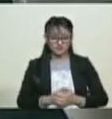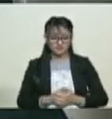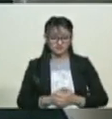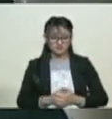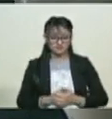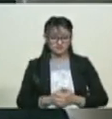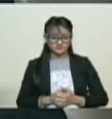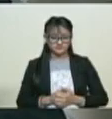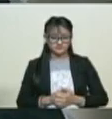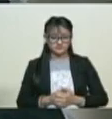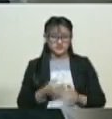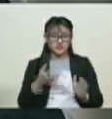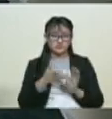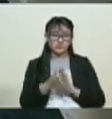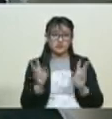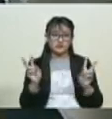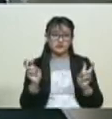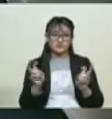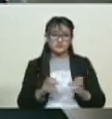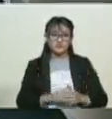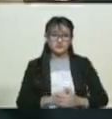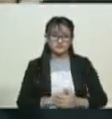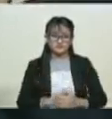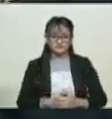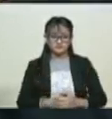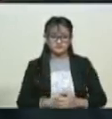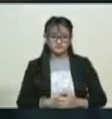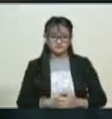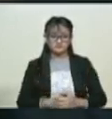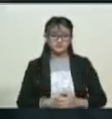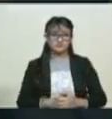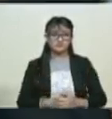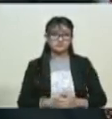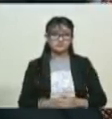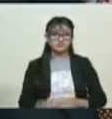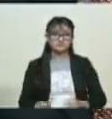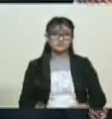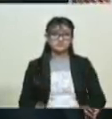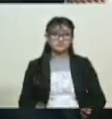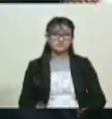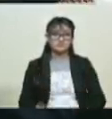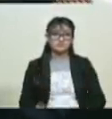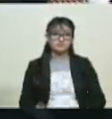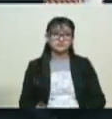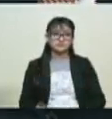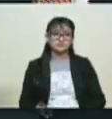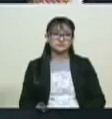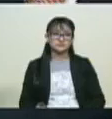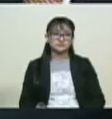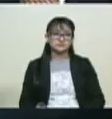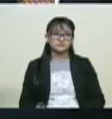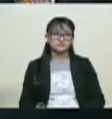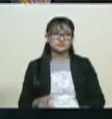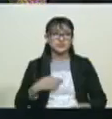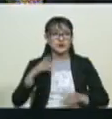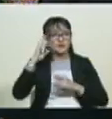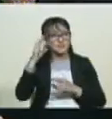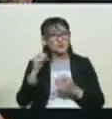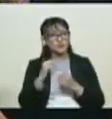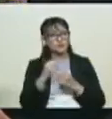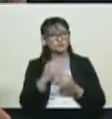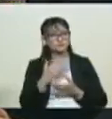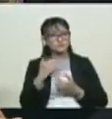nombre de los canales gracias carlos bueno mi respeto mi cariño mi